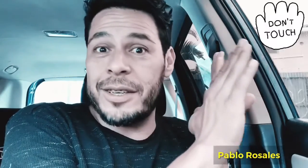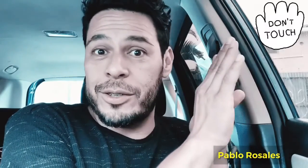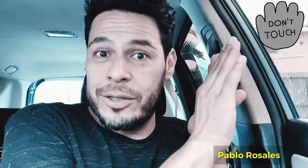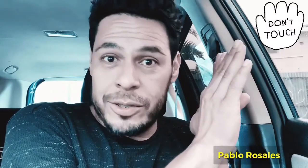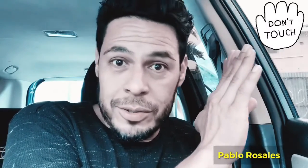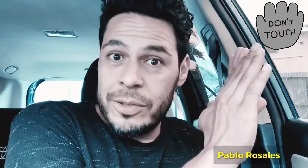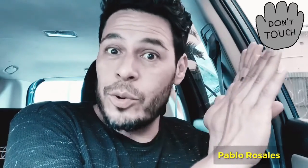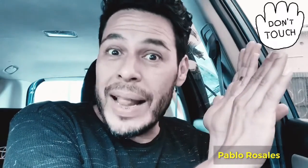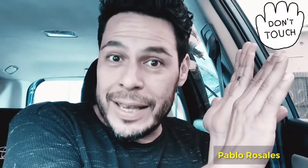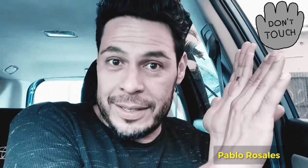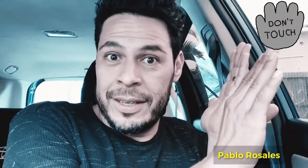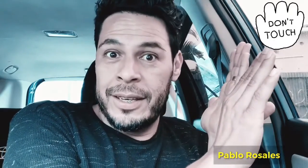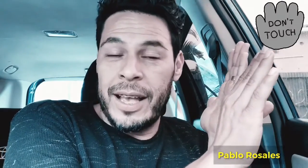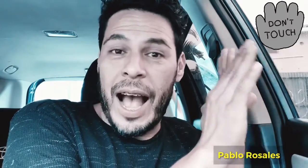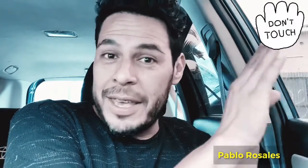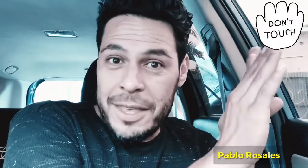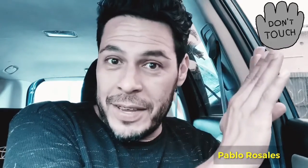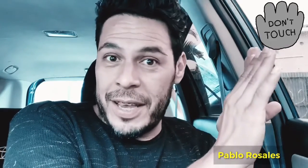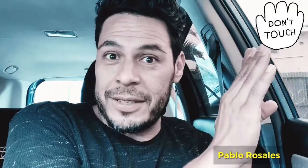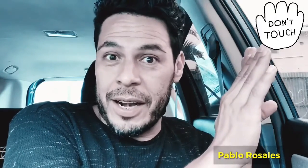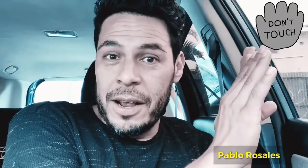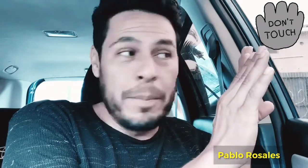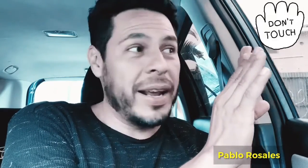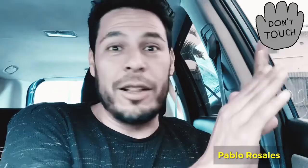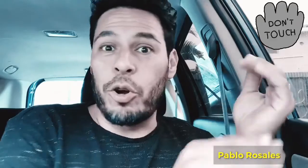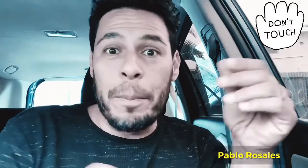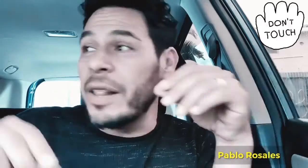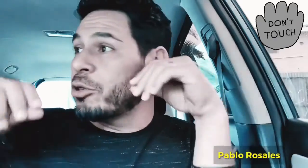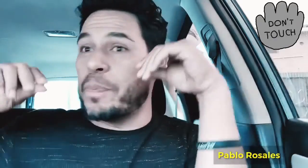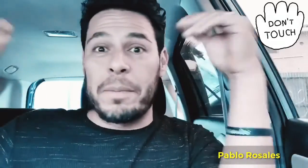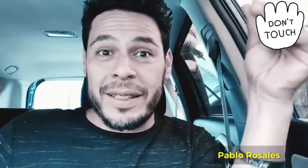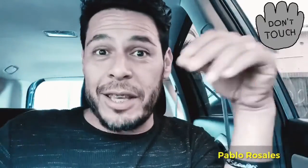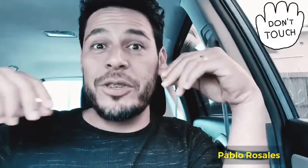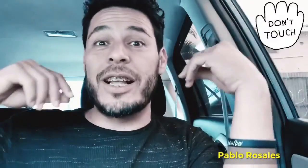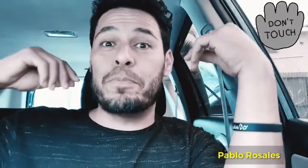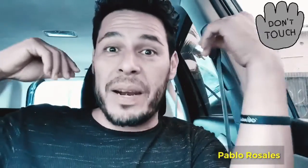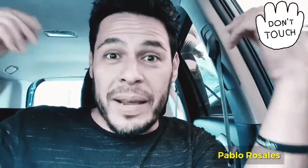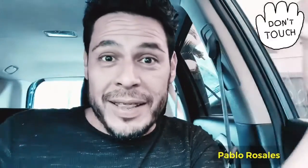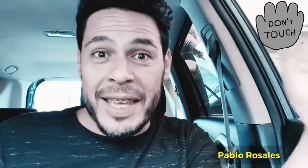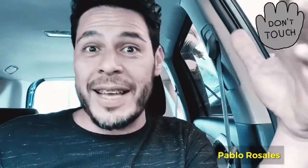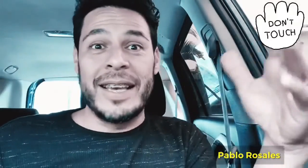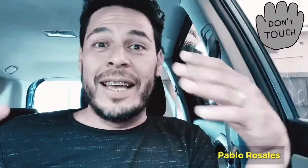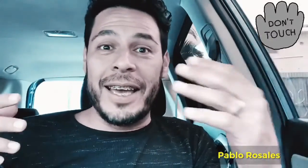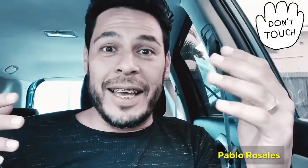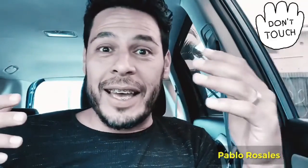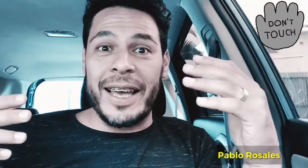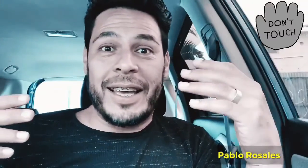juguetes sexuales. Ahí debería estar, para que lo compren los pervertidos y las